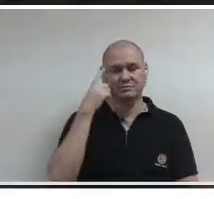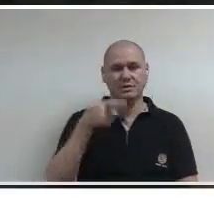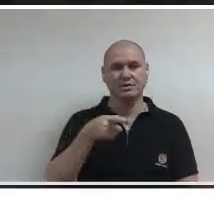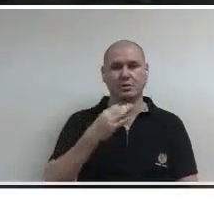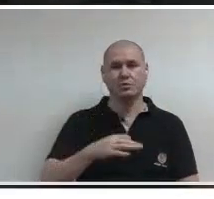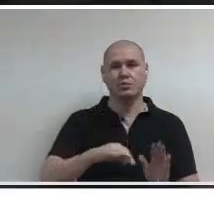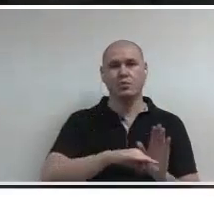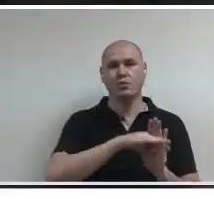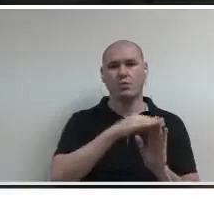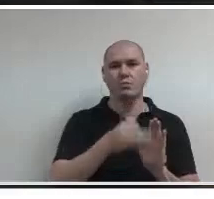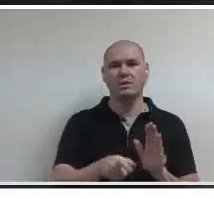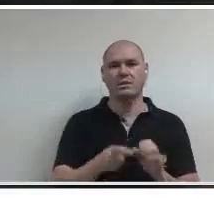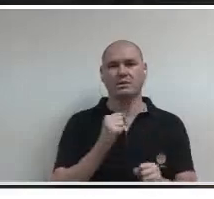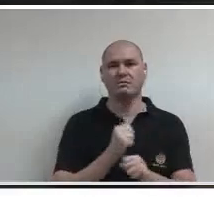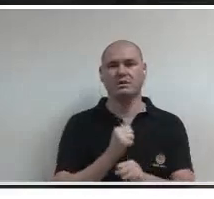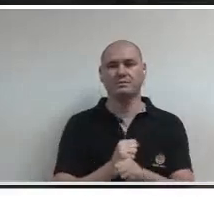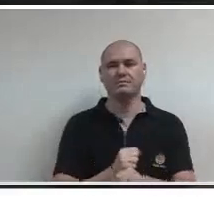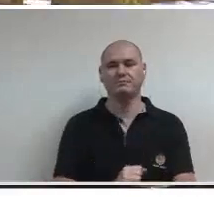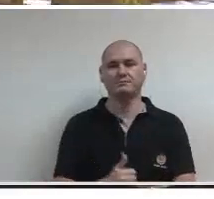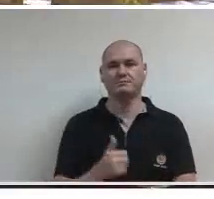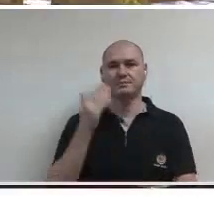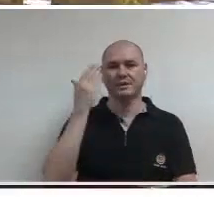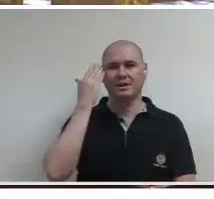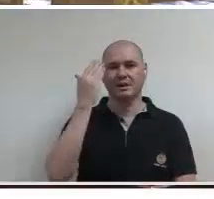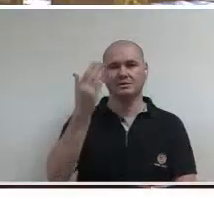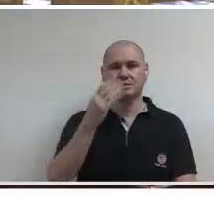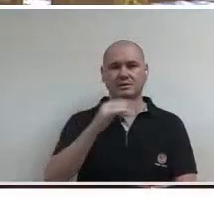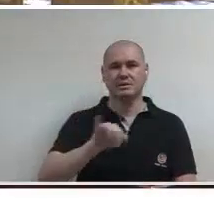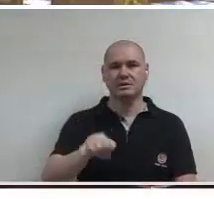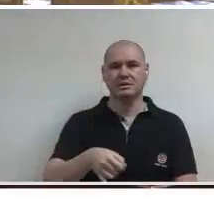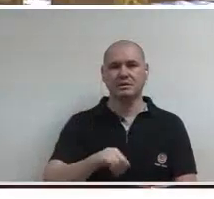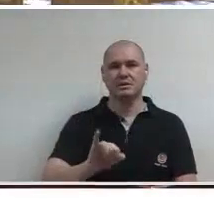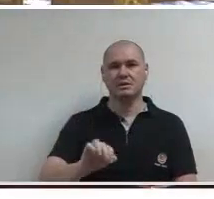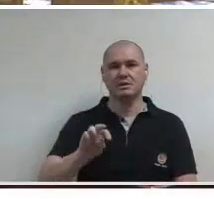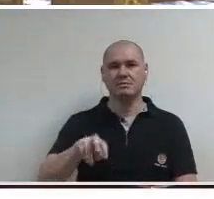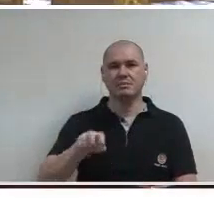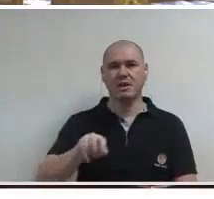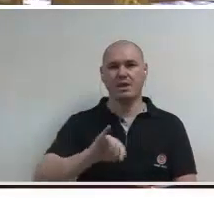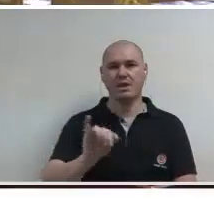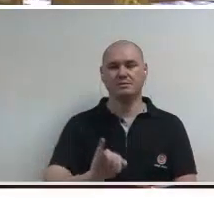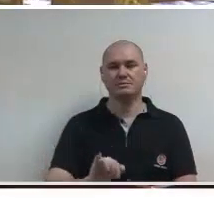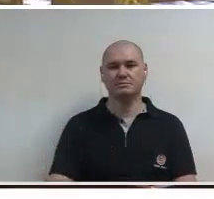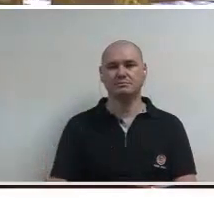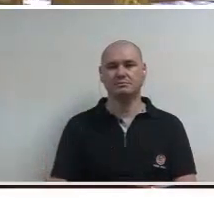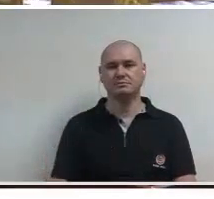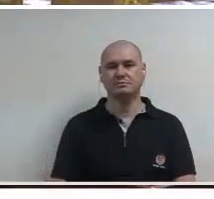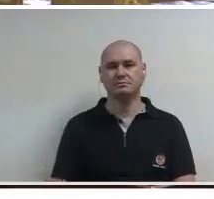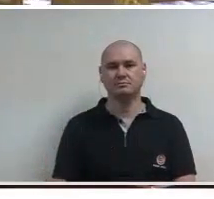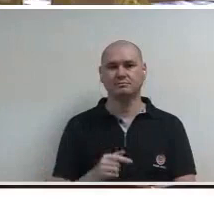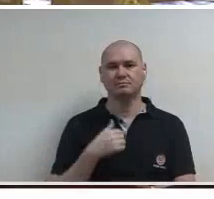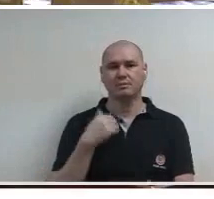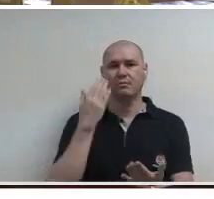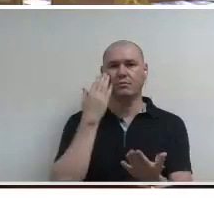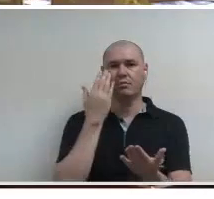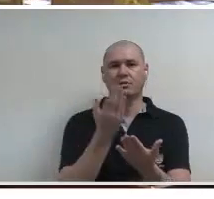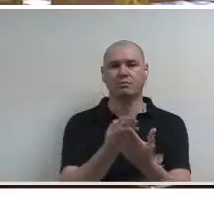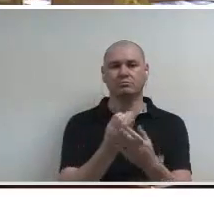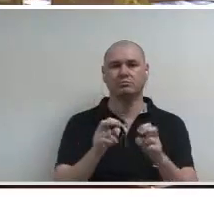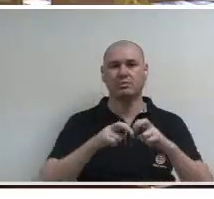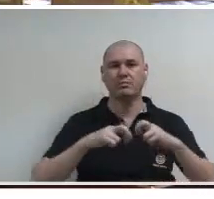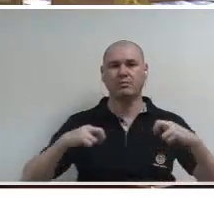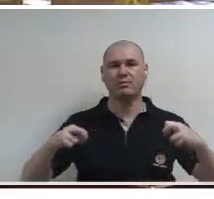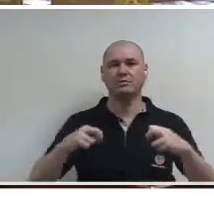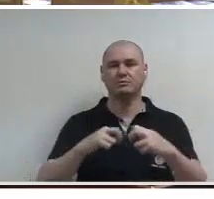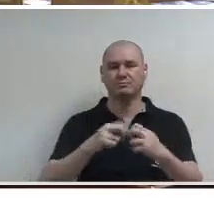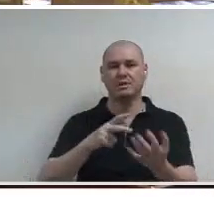crea corija se demoraramos con cumplir el requisito y jamás pepe la propuesta hecha al pleno de la corte